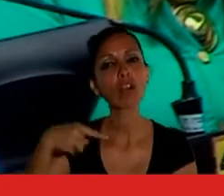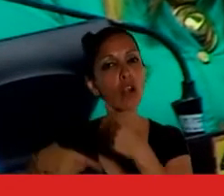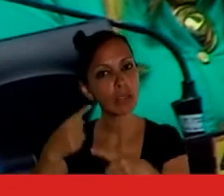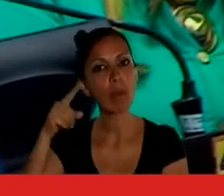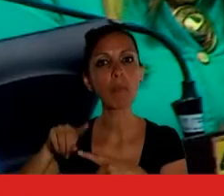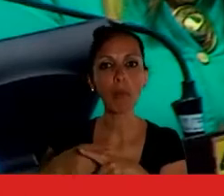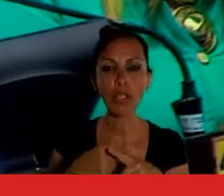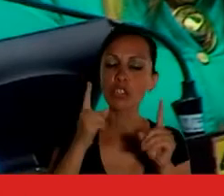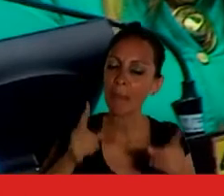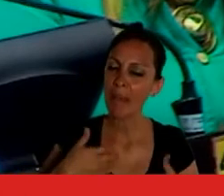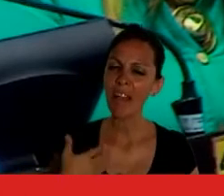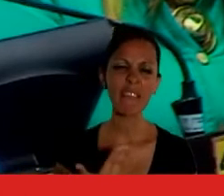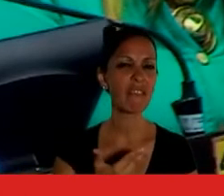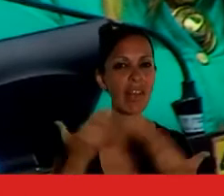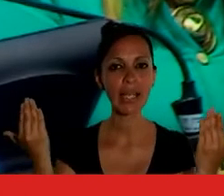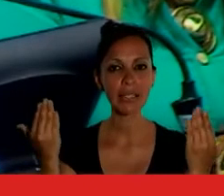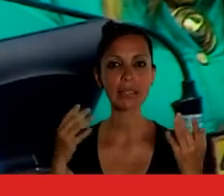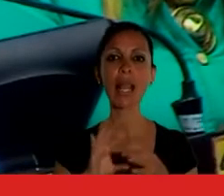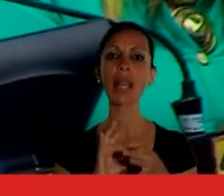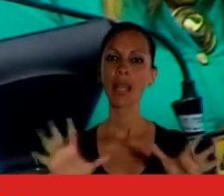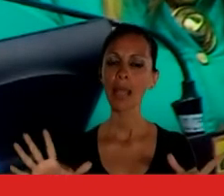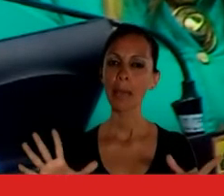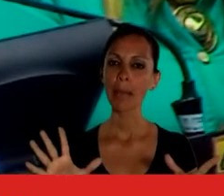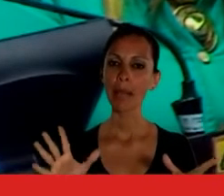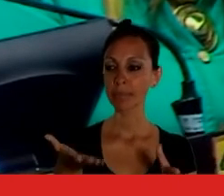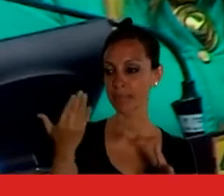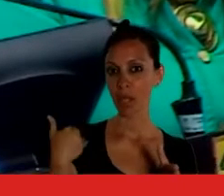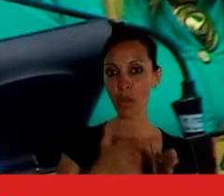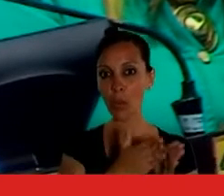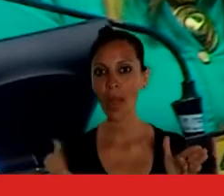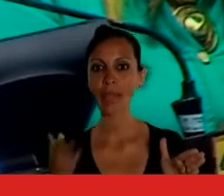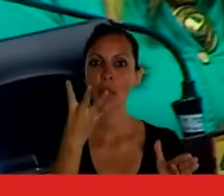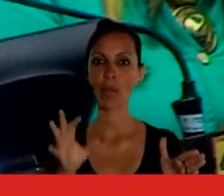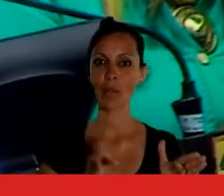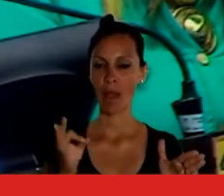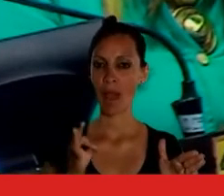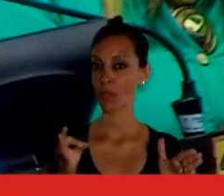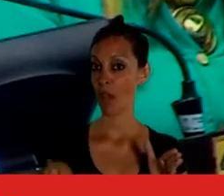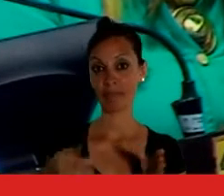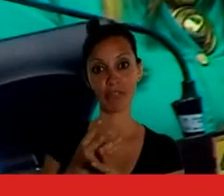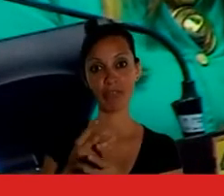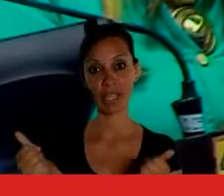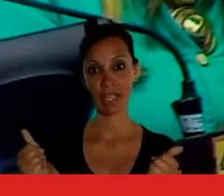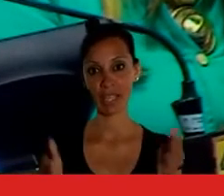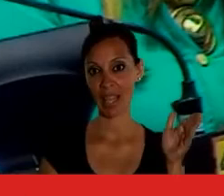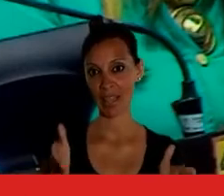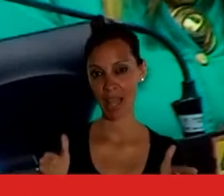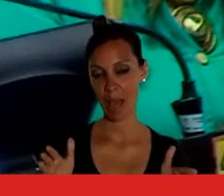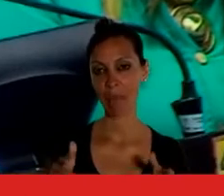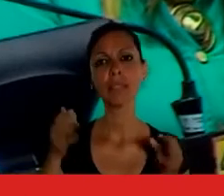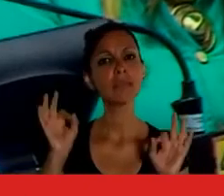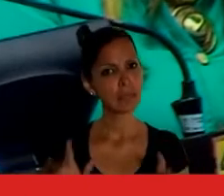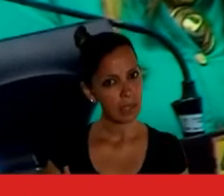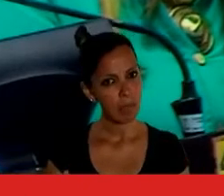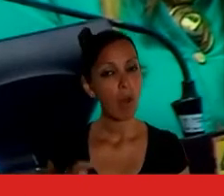y feliz, feliz y en libertad después de 4 años determinado esta etapa, que sin lugar a dudas tuvo